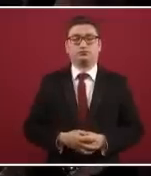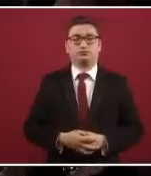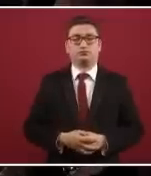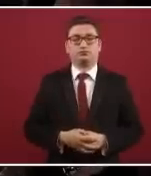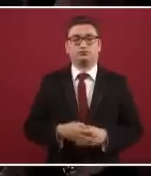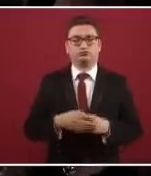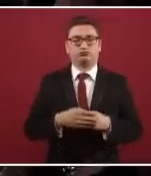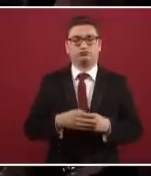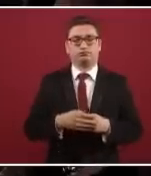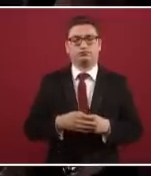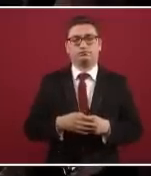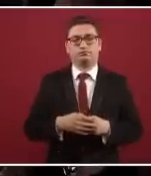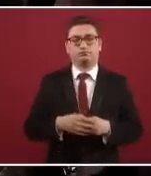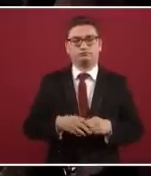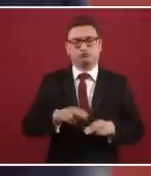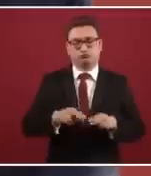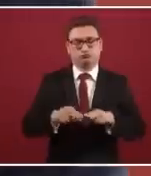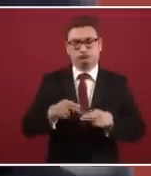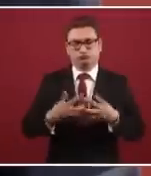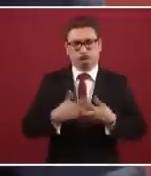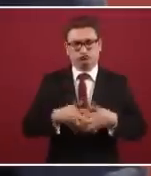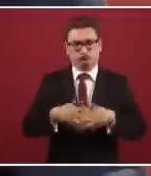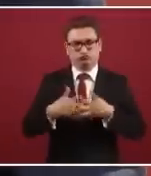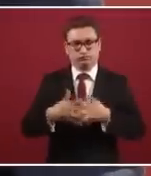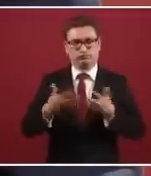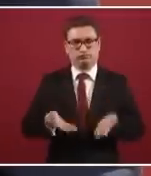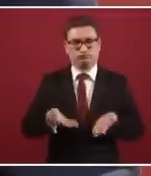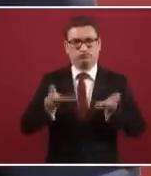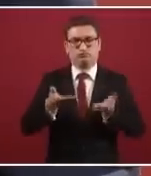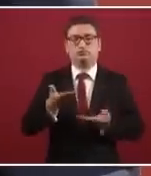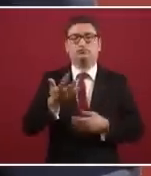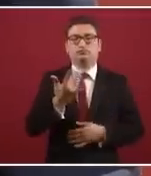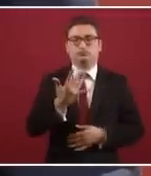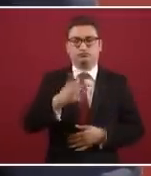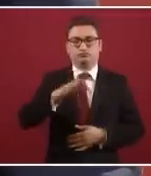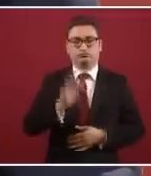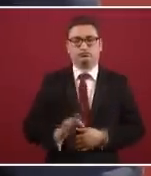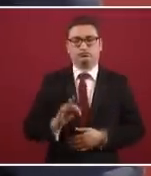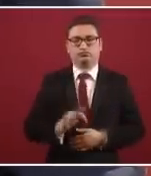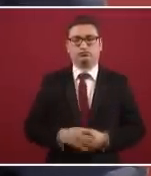aumentar la capacidad de producción al 50%